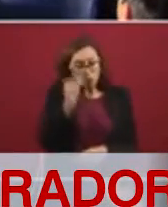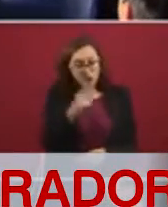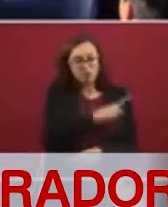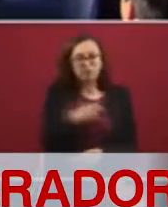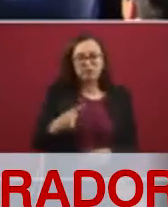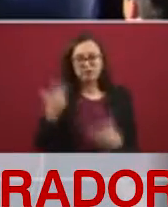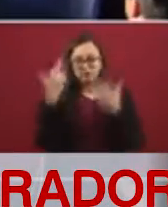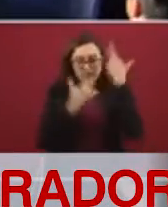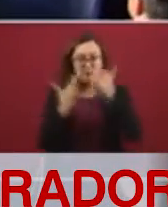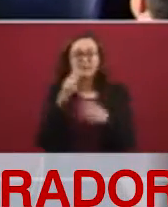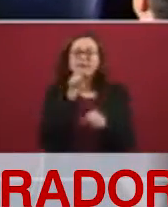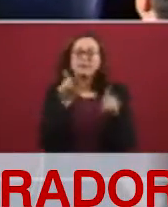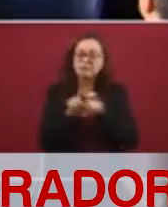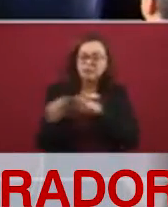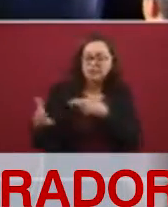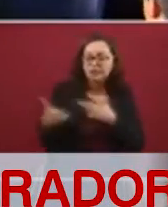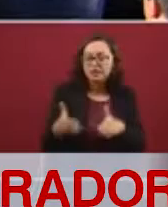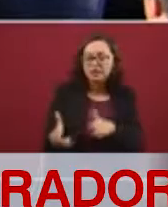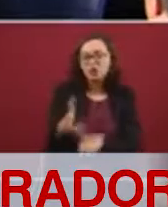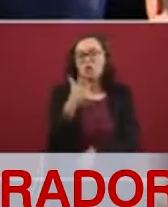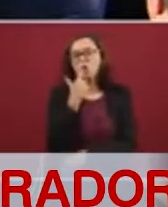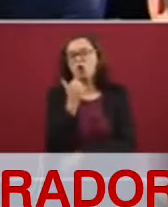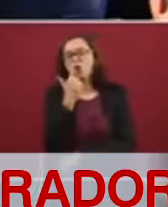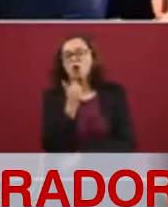es algo que